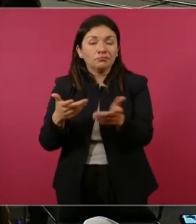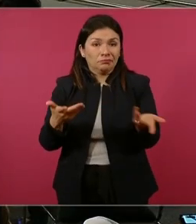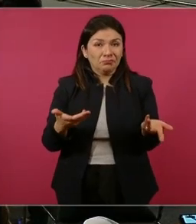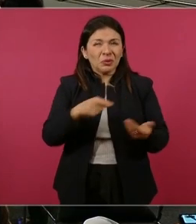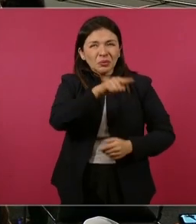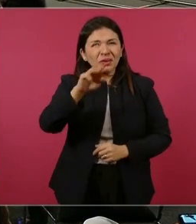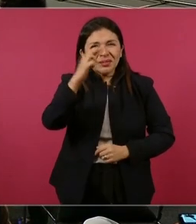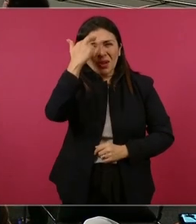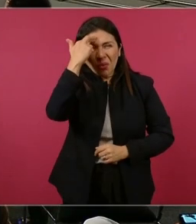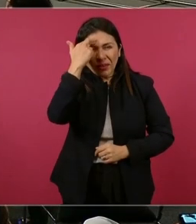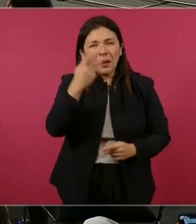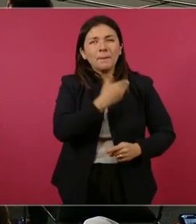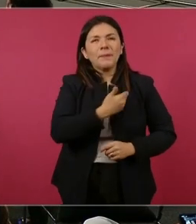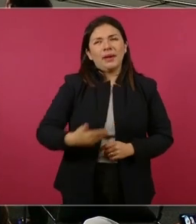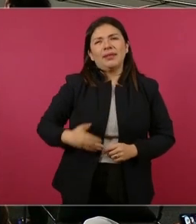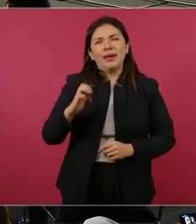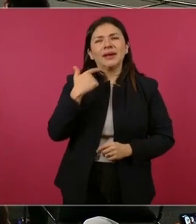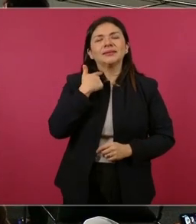Acuérdense que Salinas